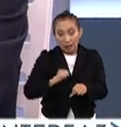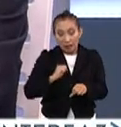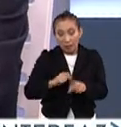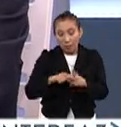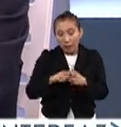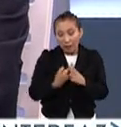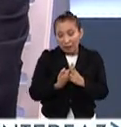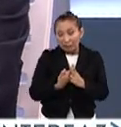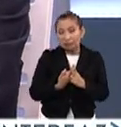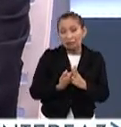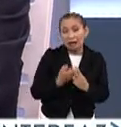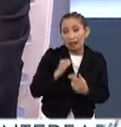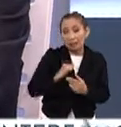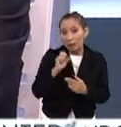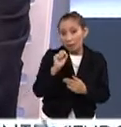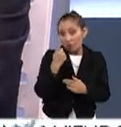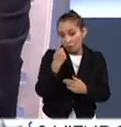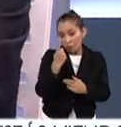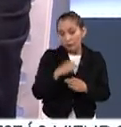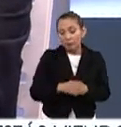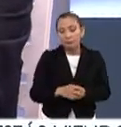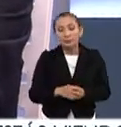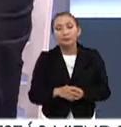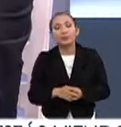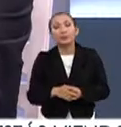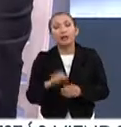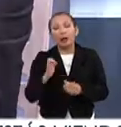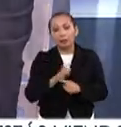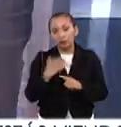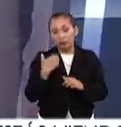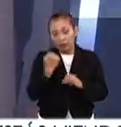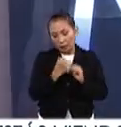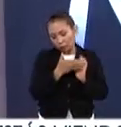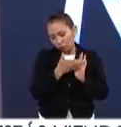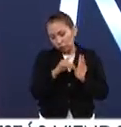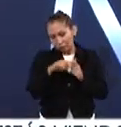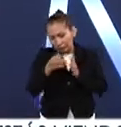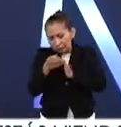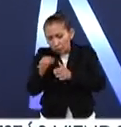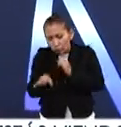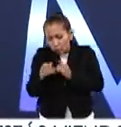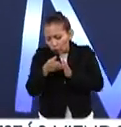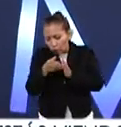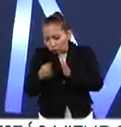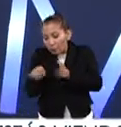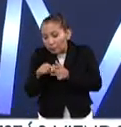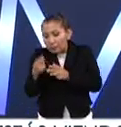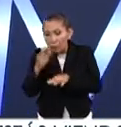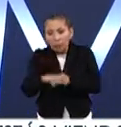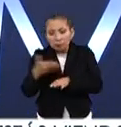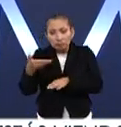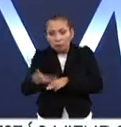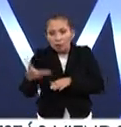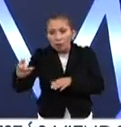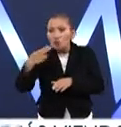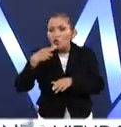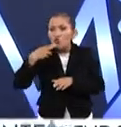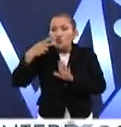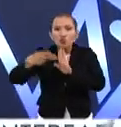en principios del siglo XXI. Entonces, en los últimos años se convirtió ya en una demanda